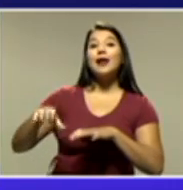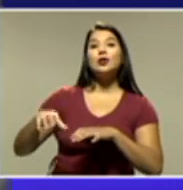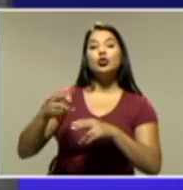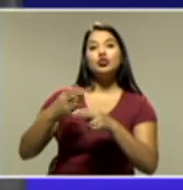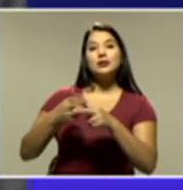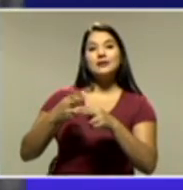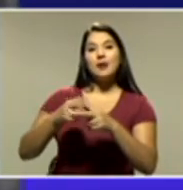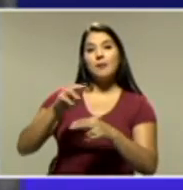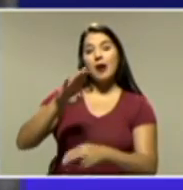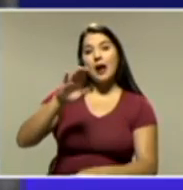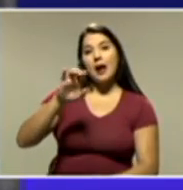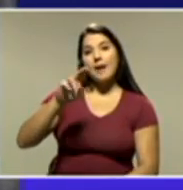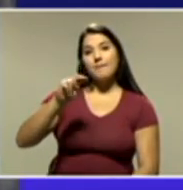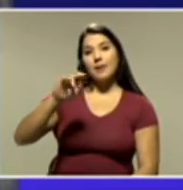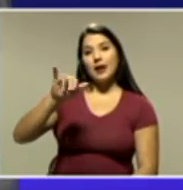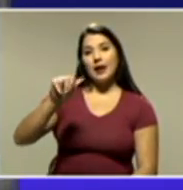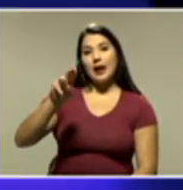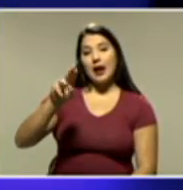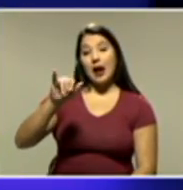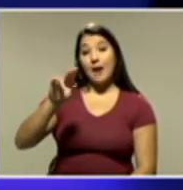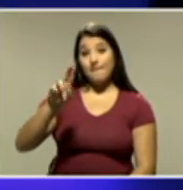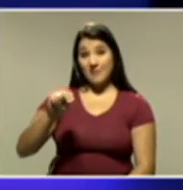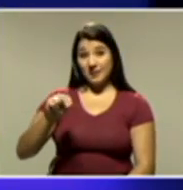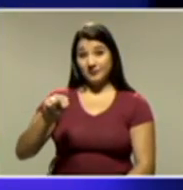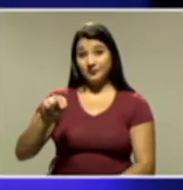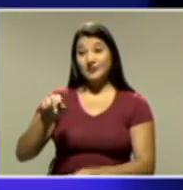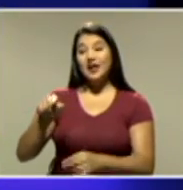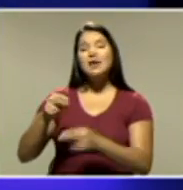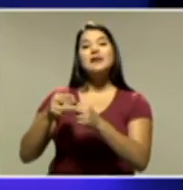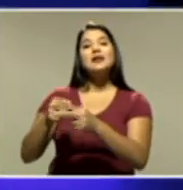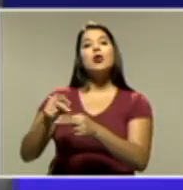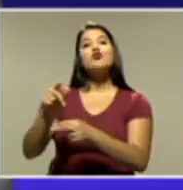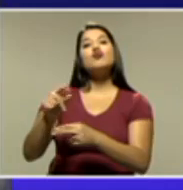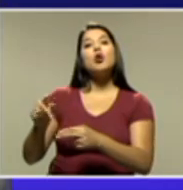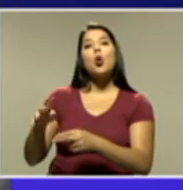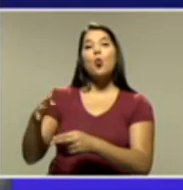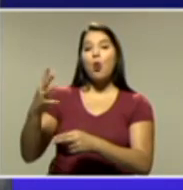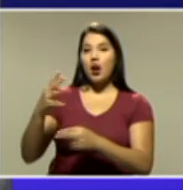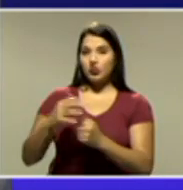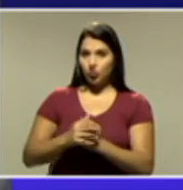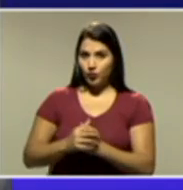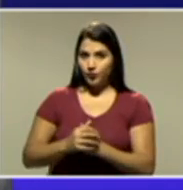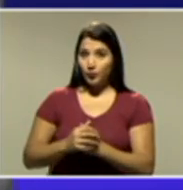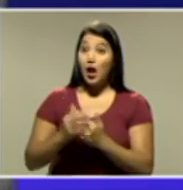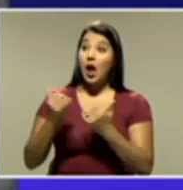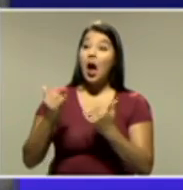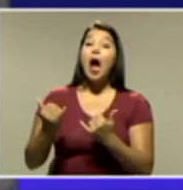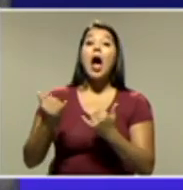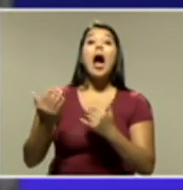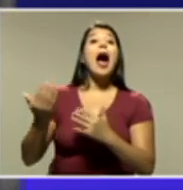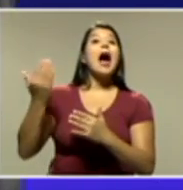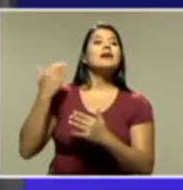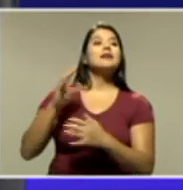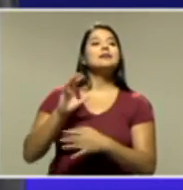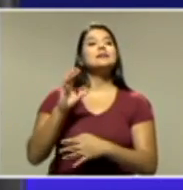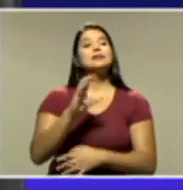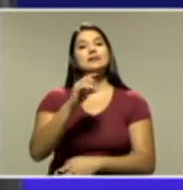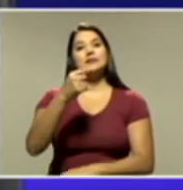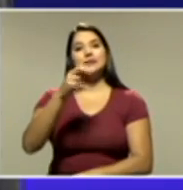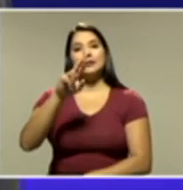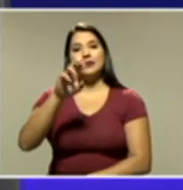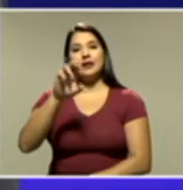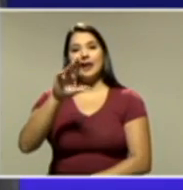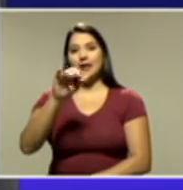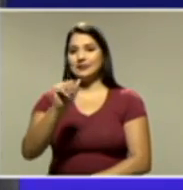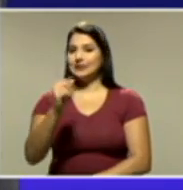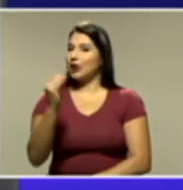país, que es Río Cuarto, que era Grecia. Antes distrito de Grecia, hoy es cantón de Alajuela. Esa mayoría de edad de la